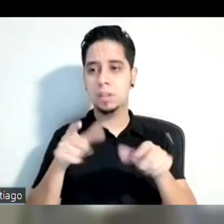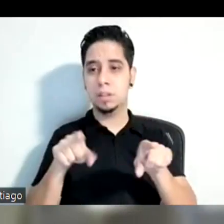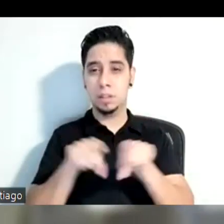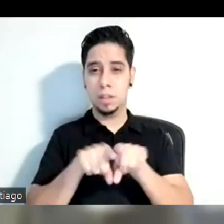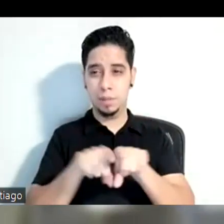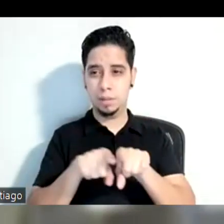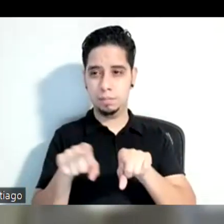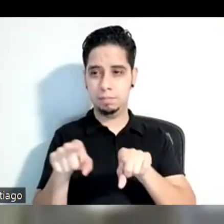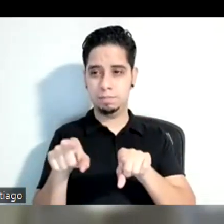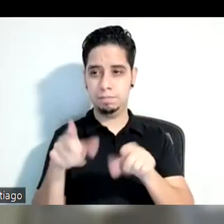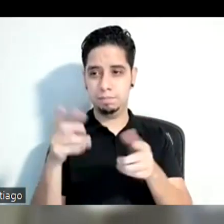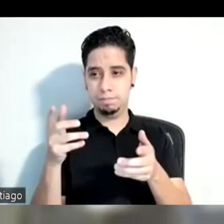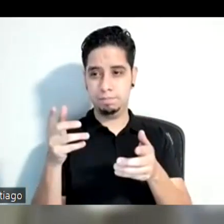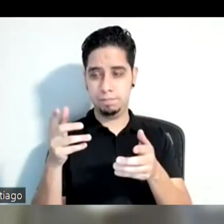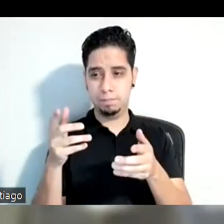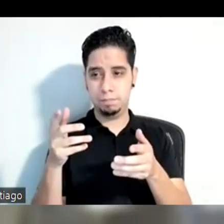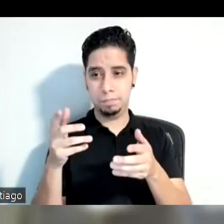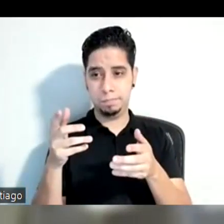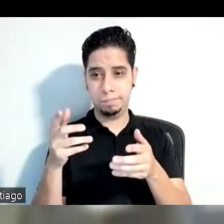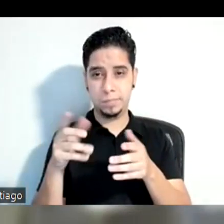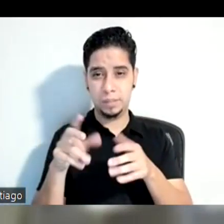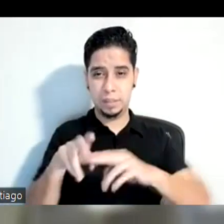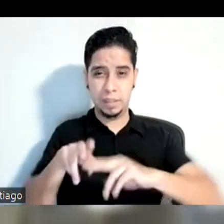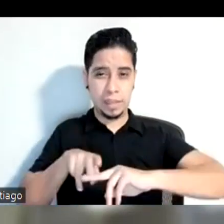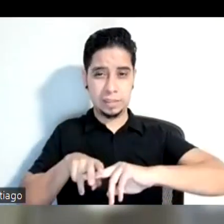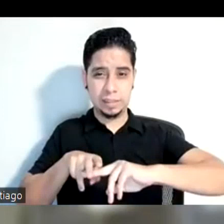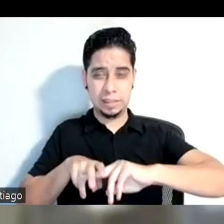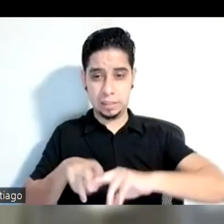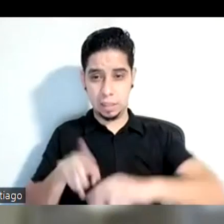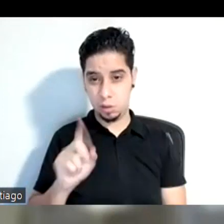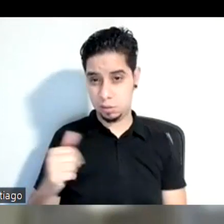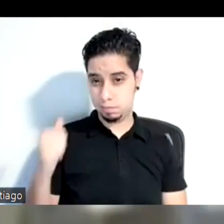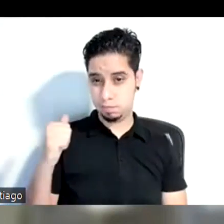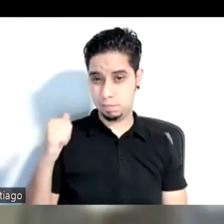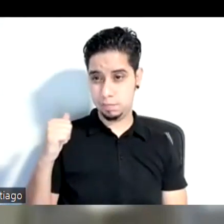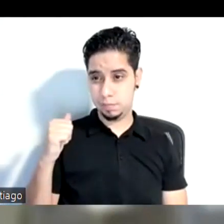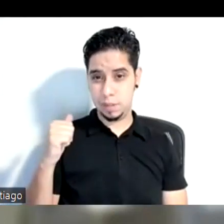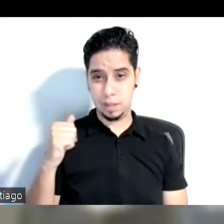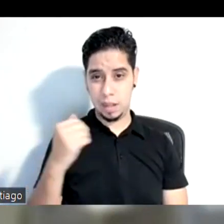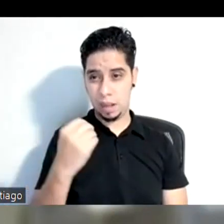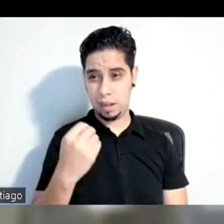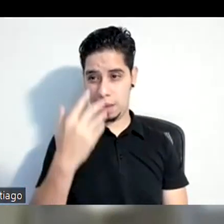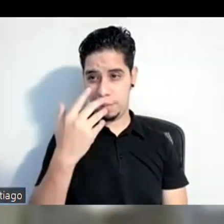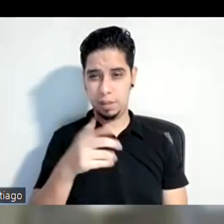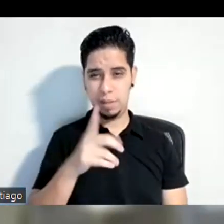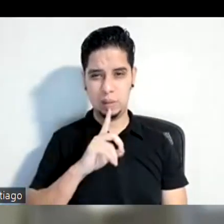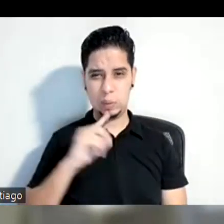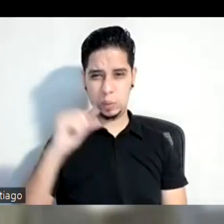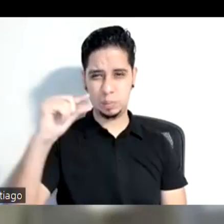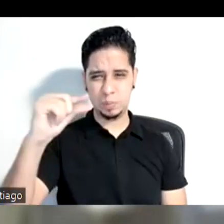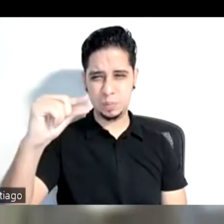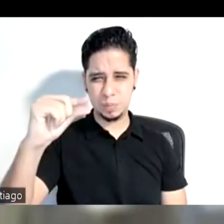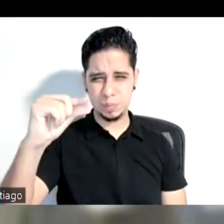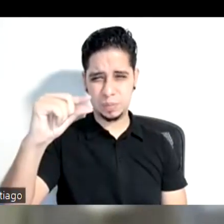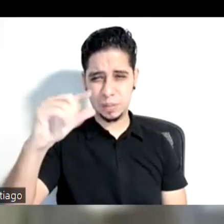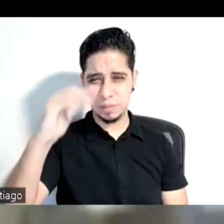que el couch, ¿verdad? La silla, el sofá, estaba por allá abajo y la cámara estaba por allá. Entonces la persona sola se ve chiquita, jugué.